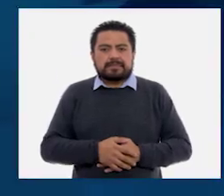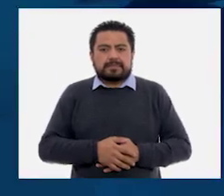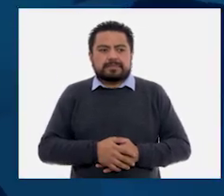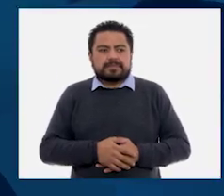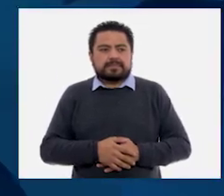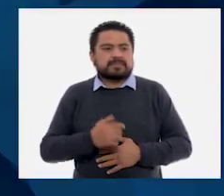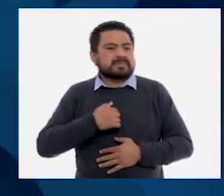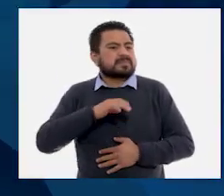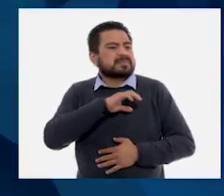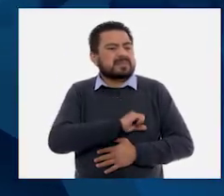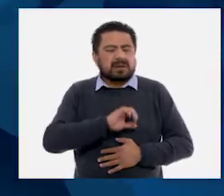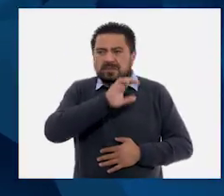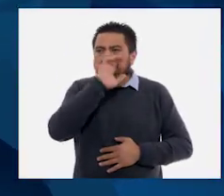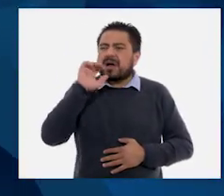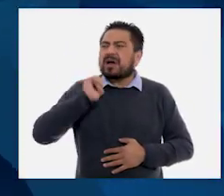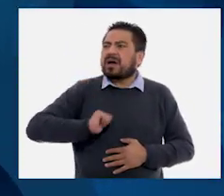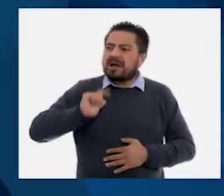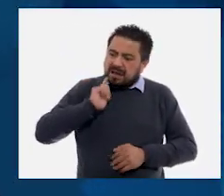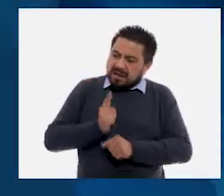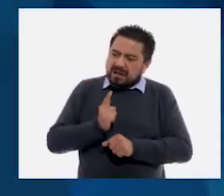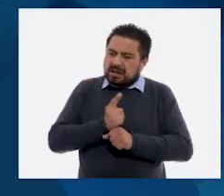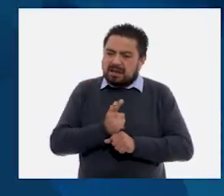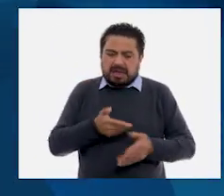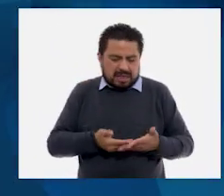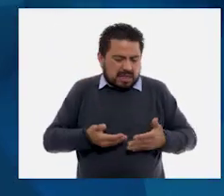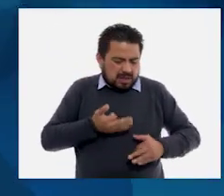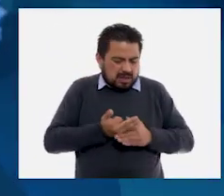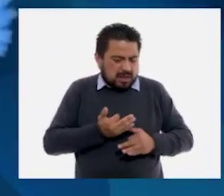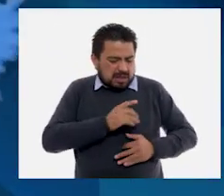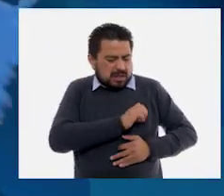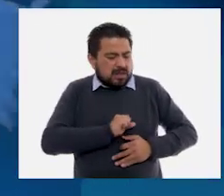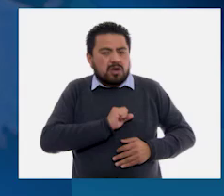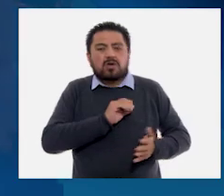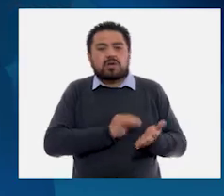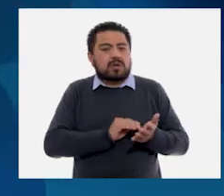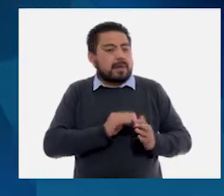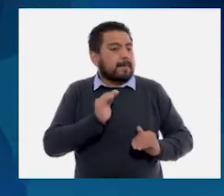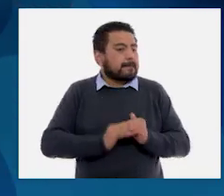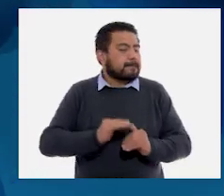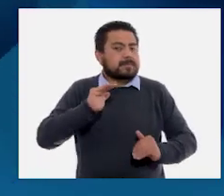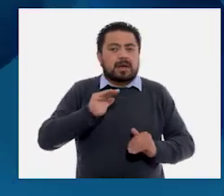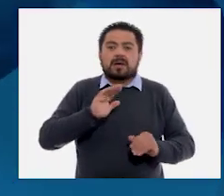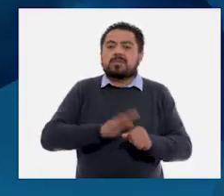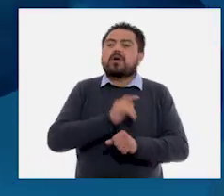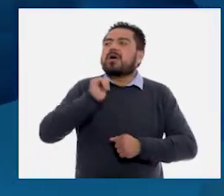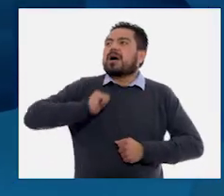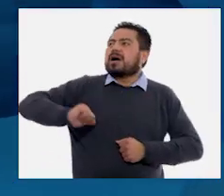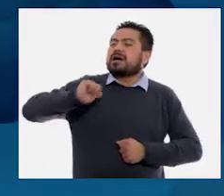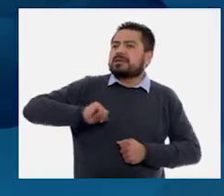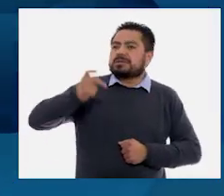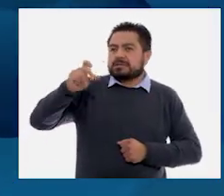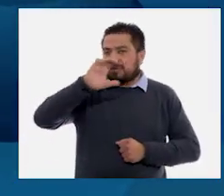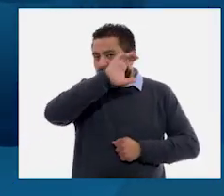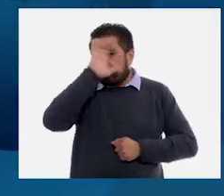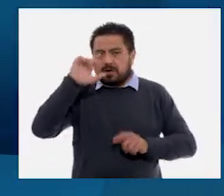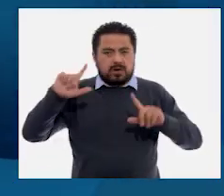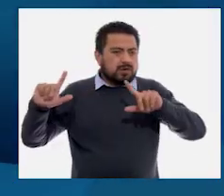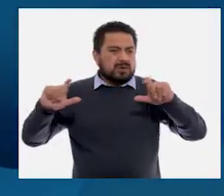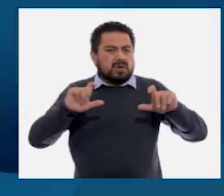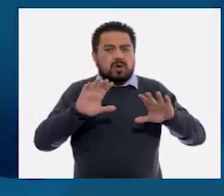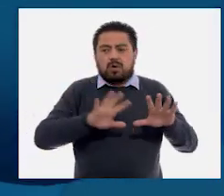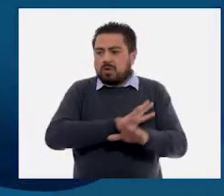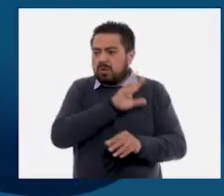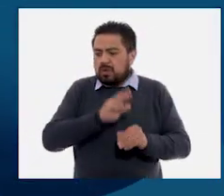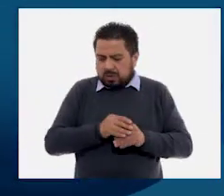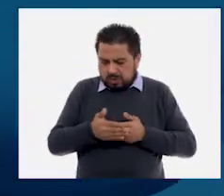A mí me encanta ver fotos antiguas y las de esta época me gustan todavía más, porque en ese tiempo la fotografía era todo una